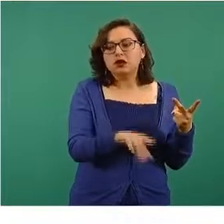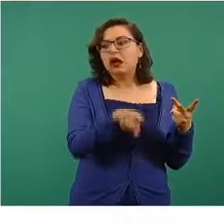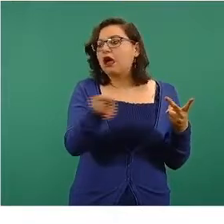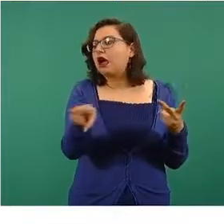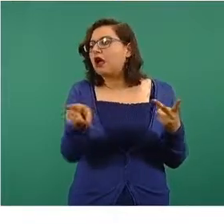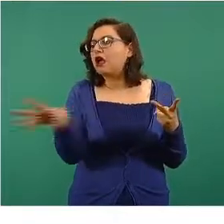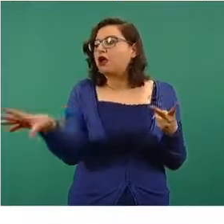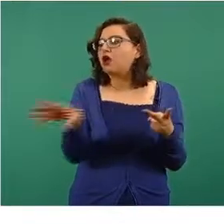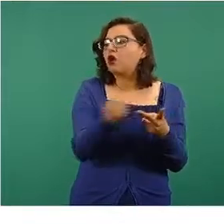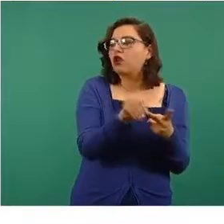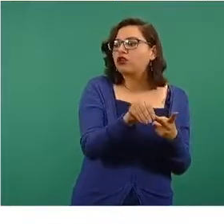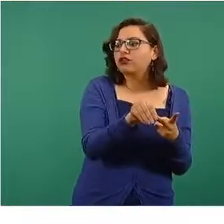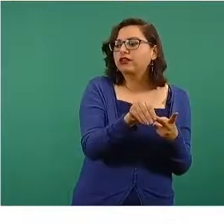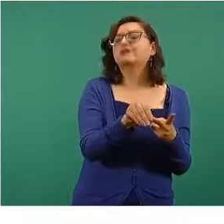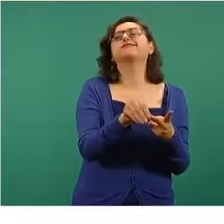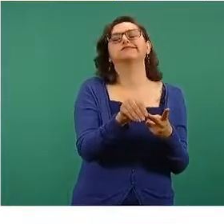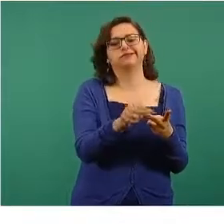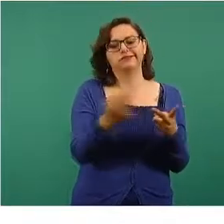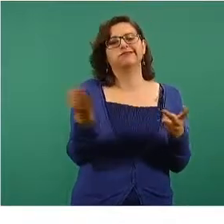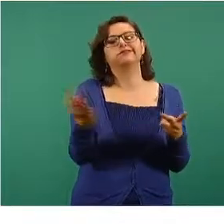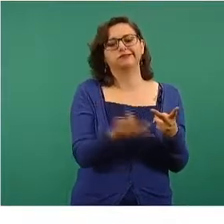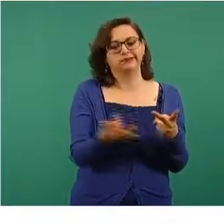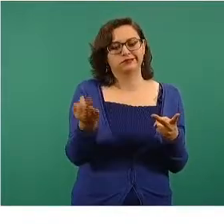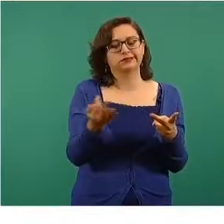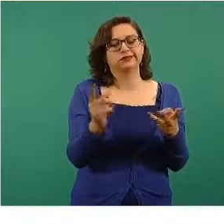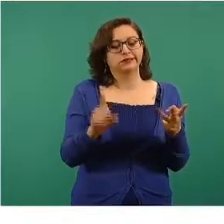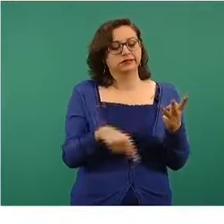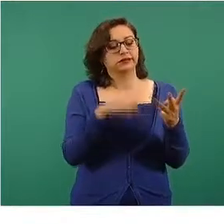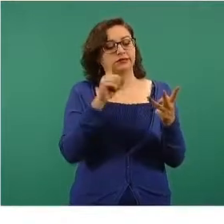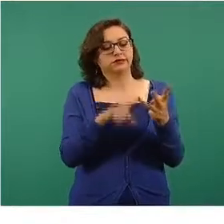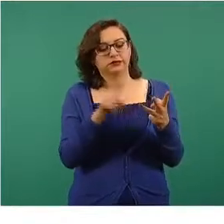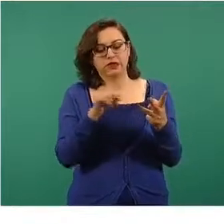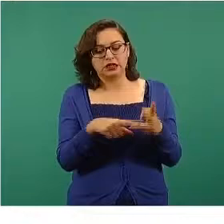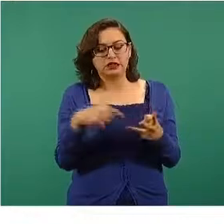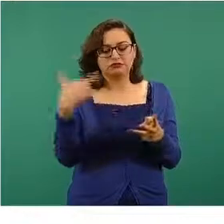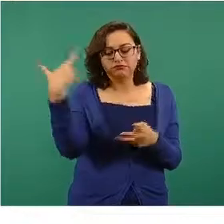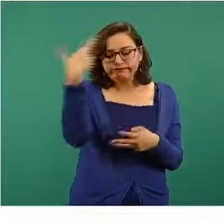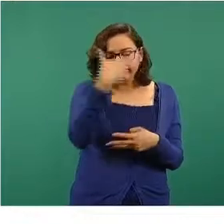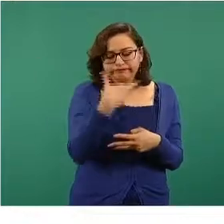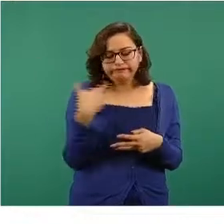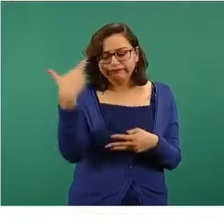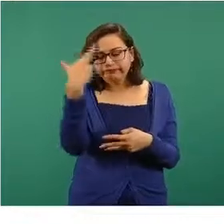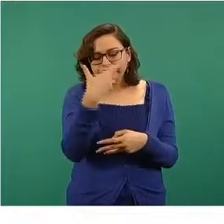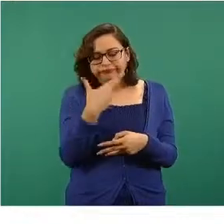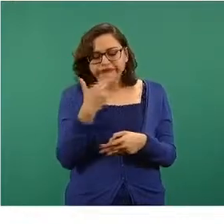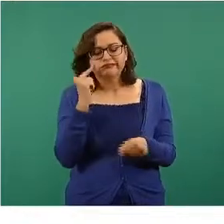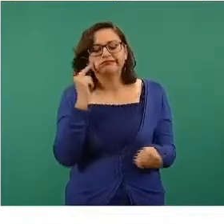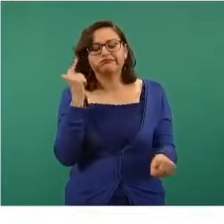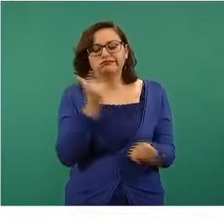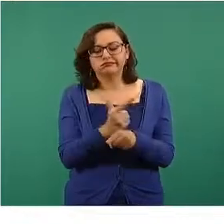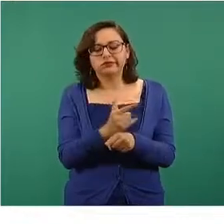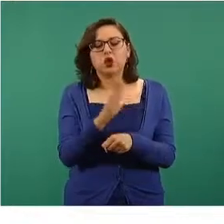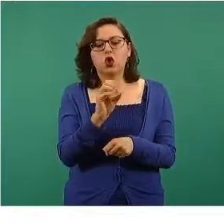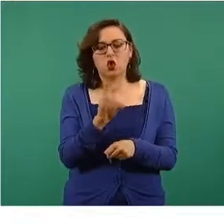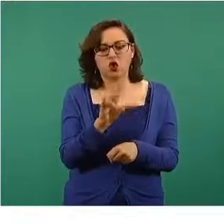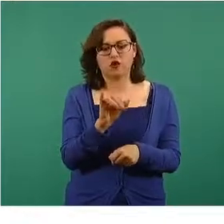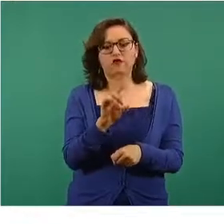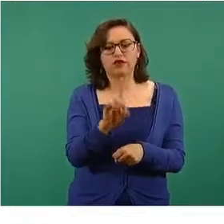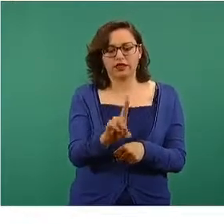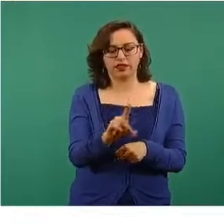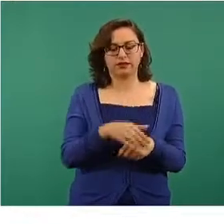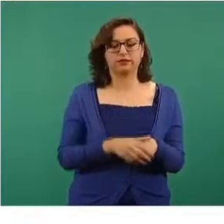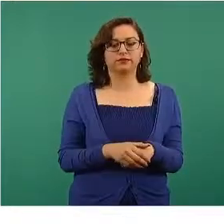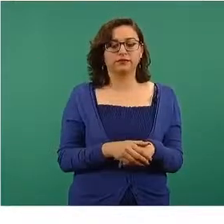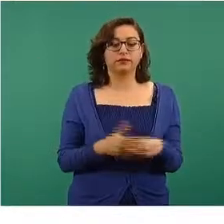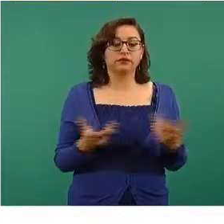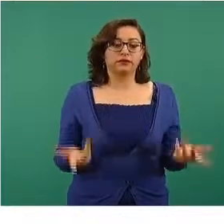y también tenemos la posibilidad de dictaminación, especialmente para el caso de defunciones. La gran mayoría son